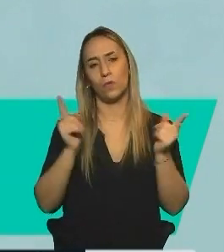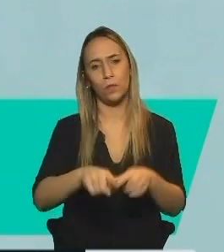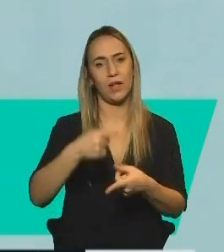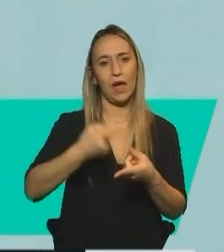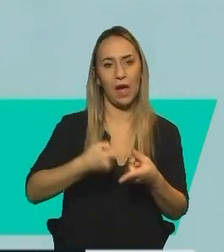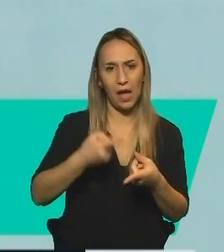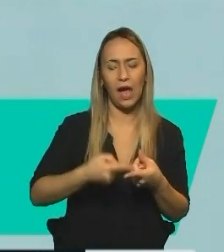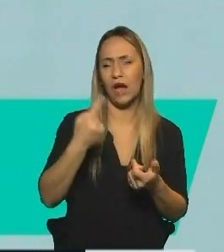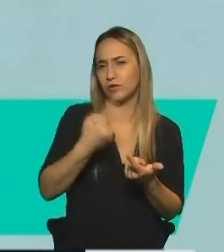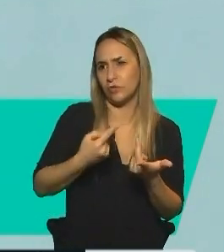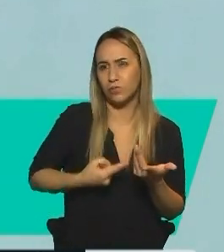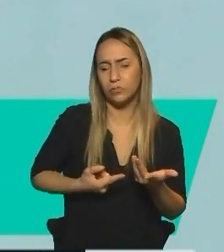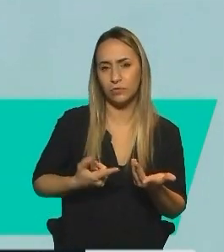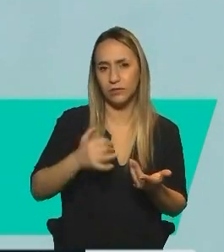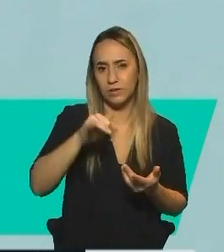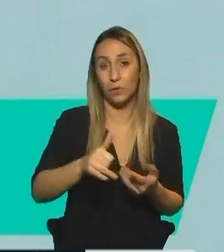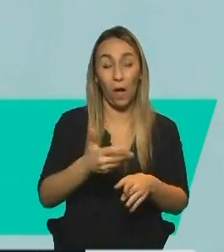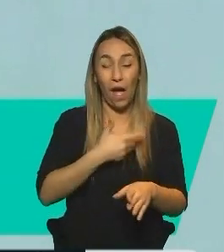y todas esas cosas.